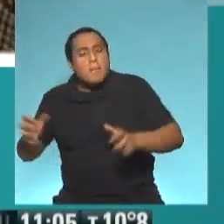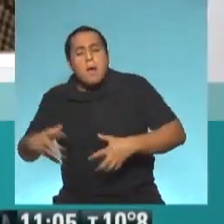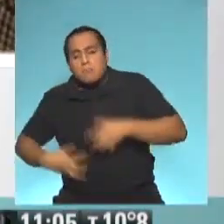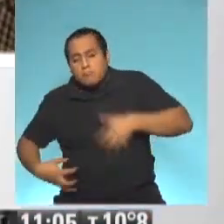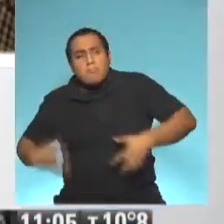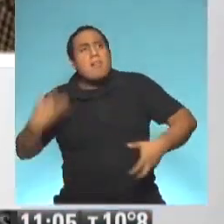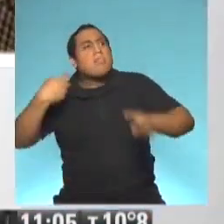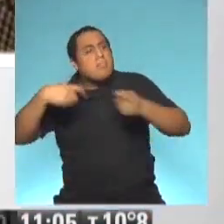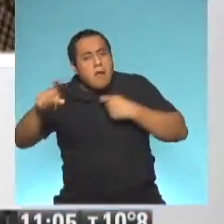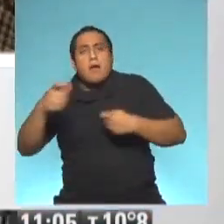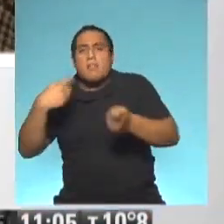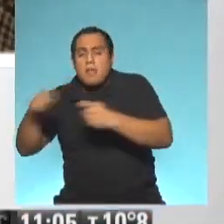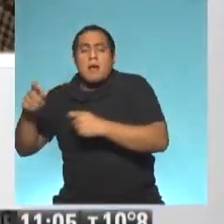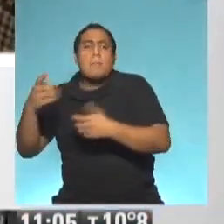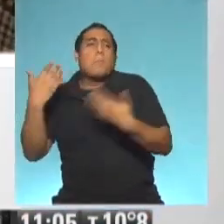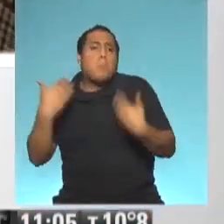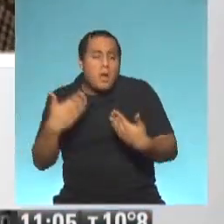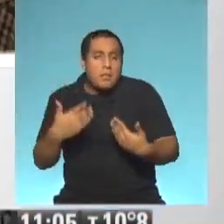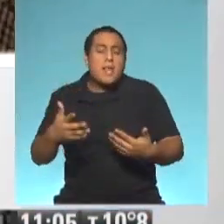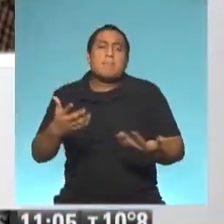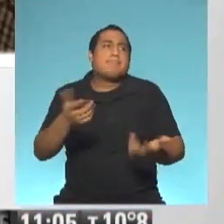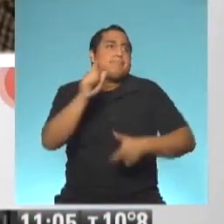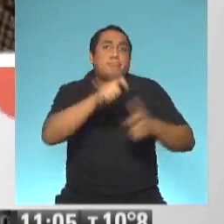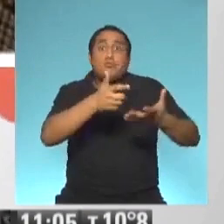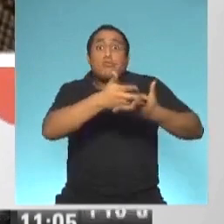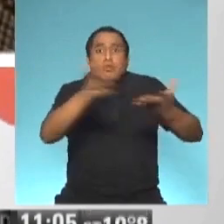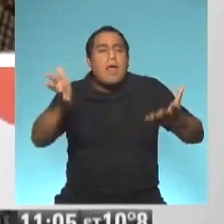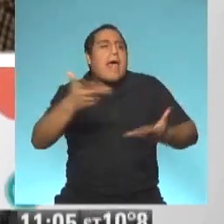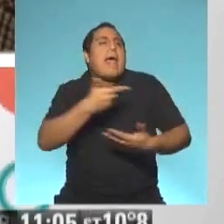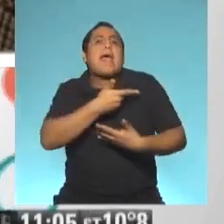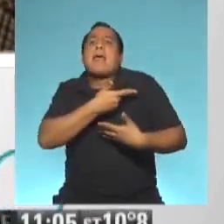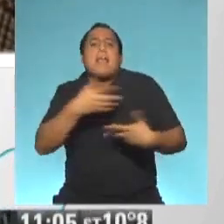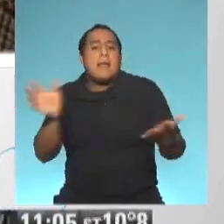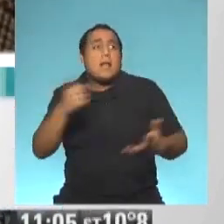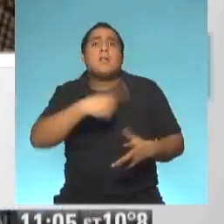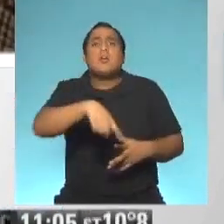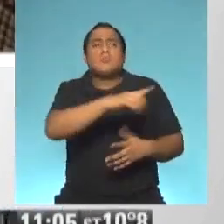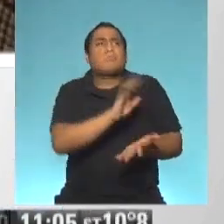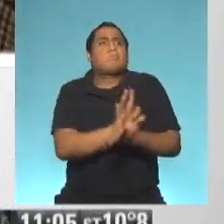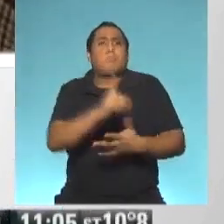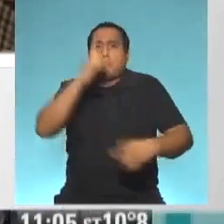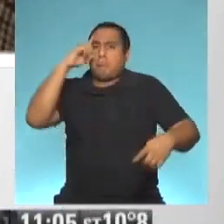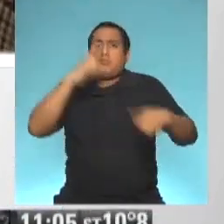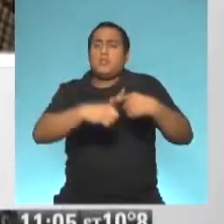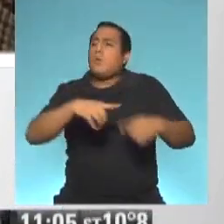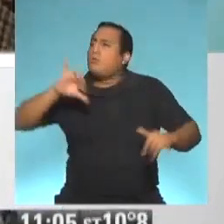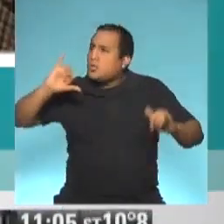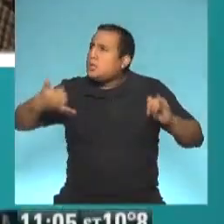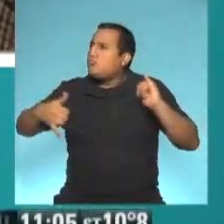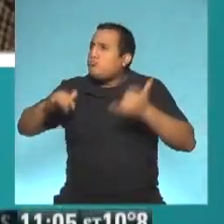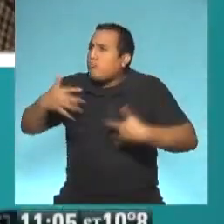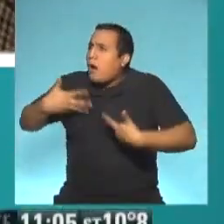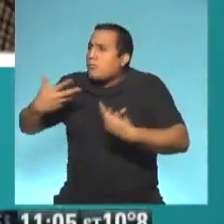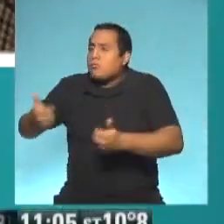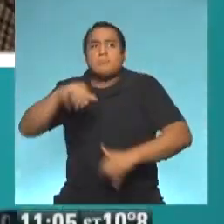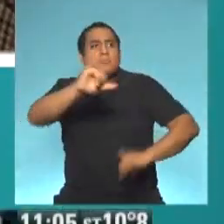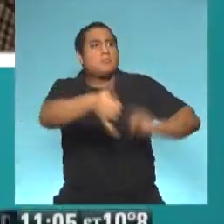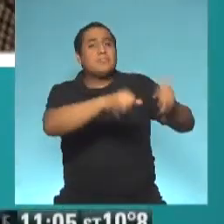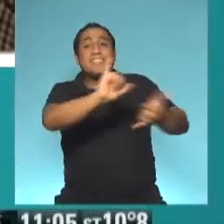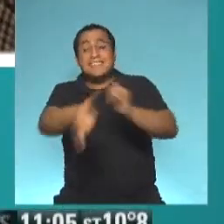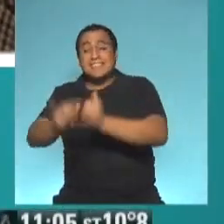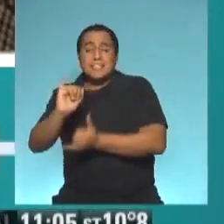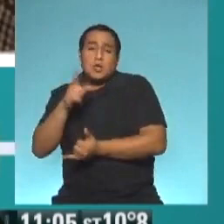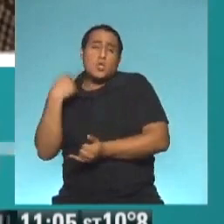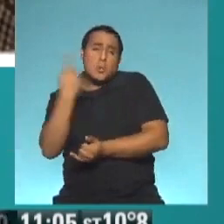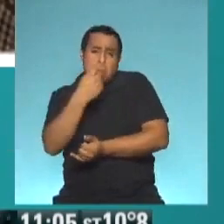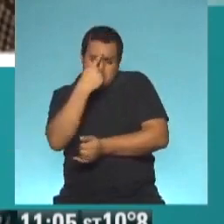la actitud, digamos, de la ciudadanía en general ha sido positiva. Nosotros creemos que además esto es así porque